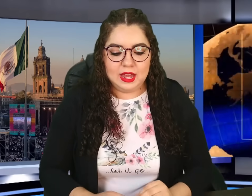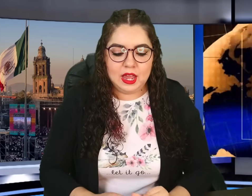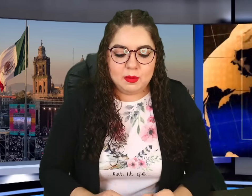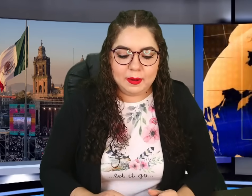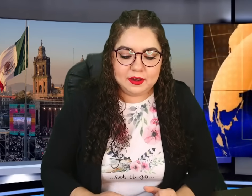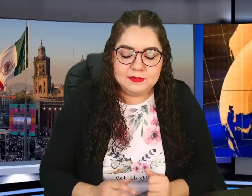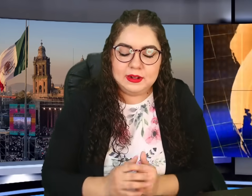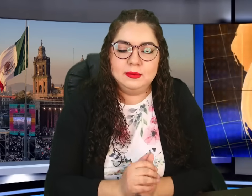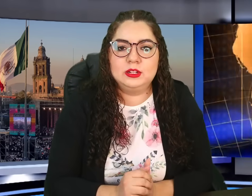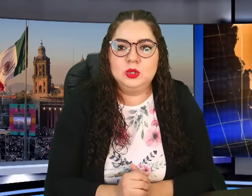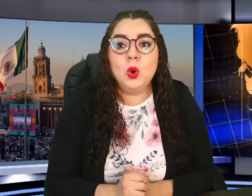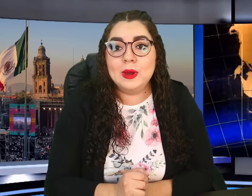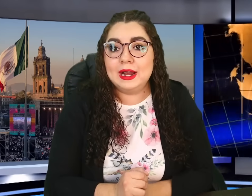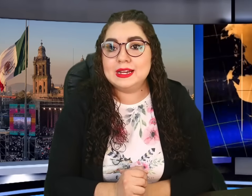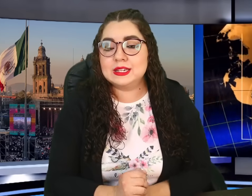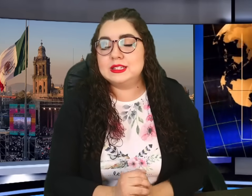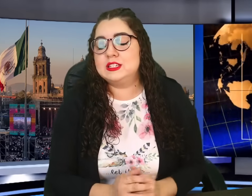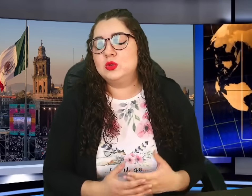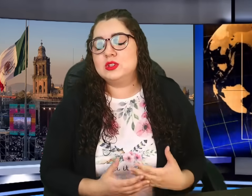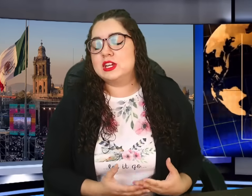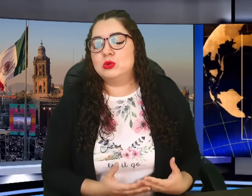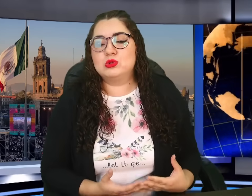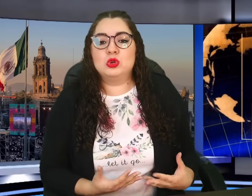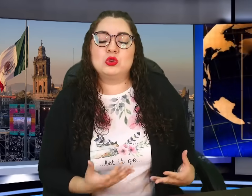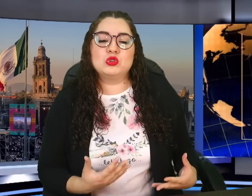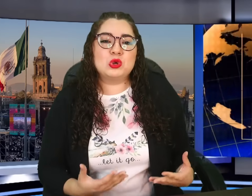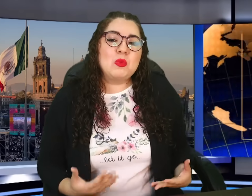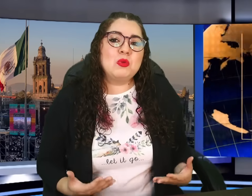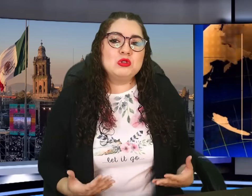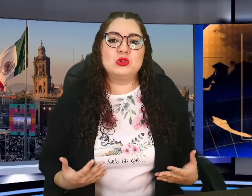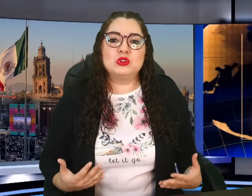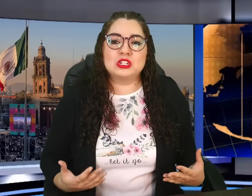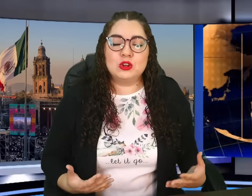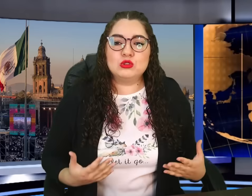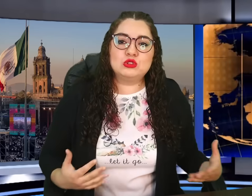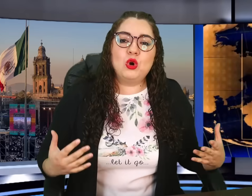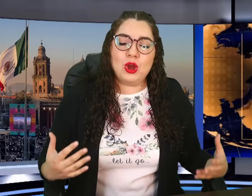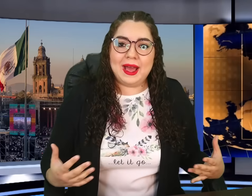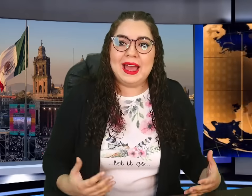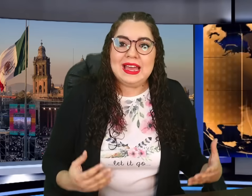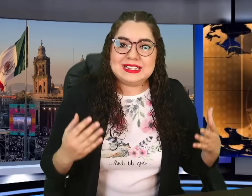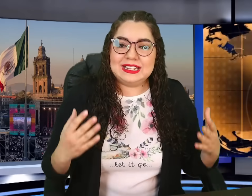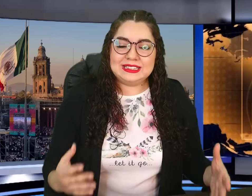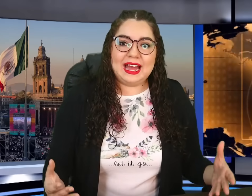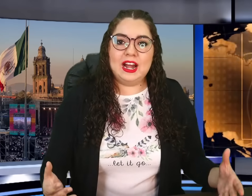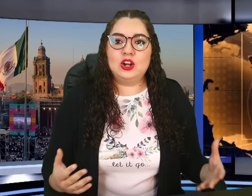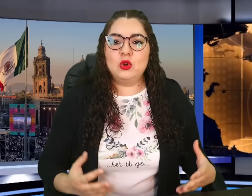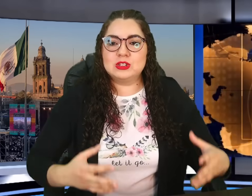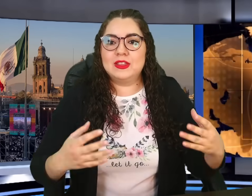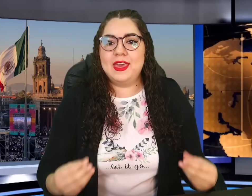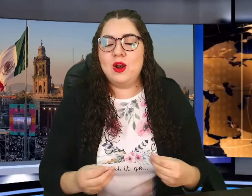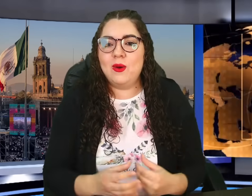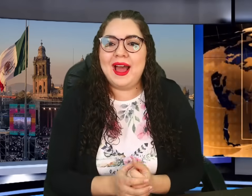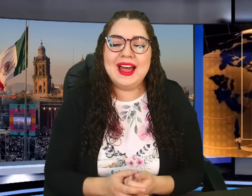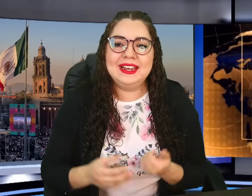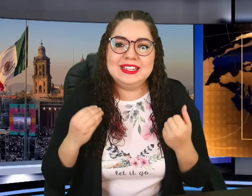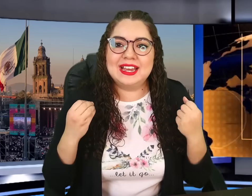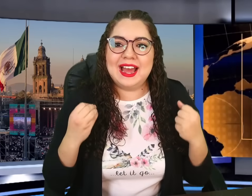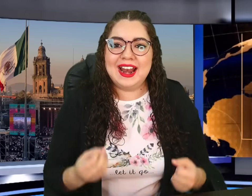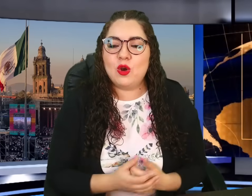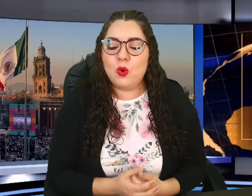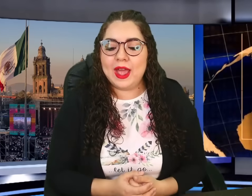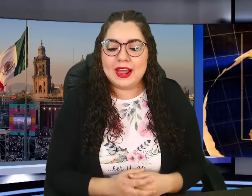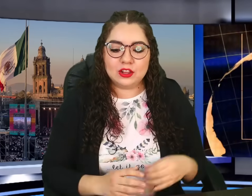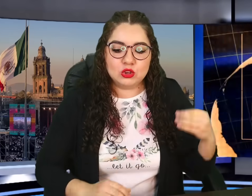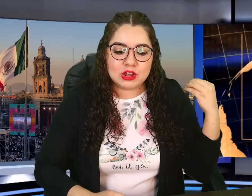de el padre Filiberto Velázquez diciendo es que nosotros somos los que nos toca sentarnos a dialogar y